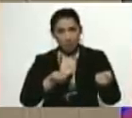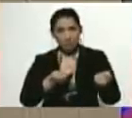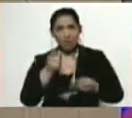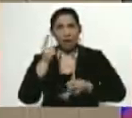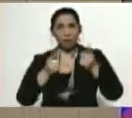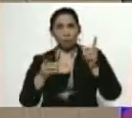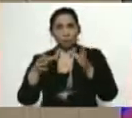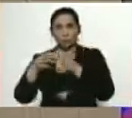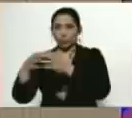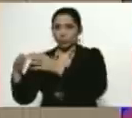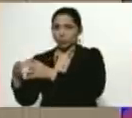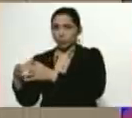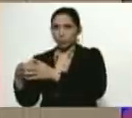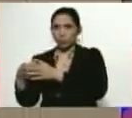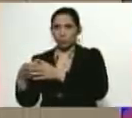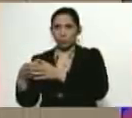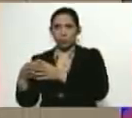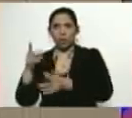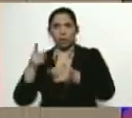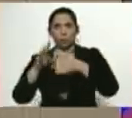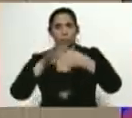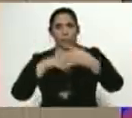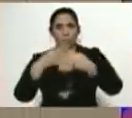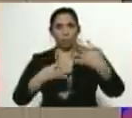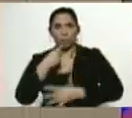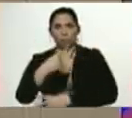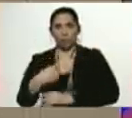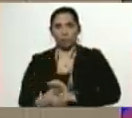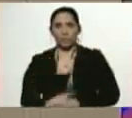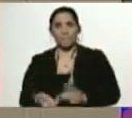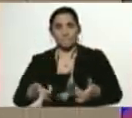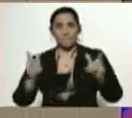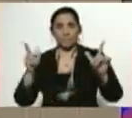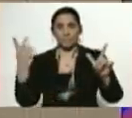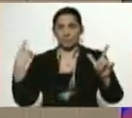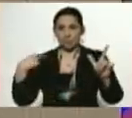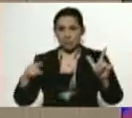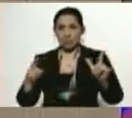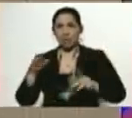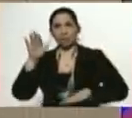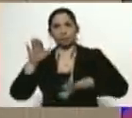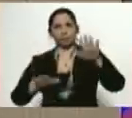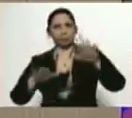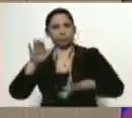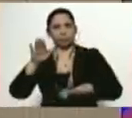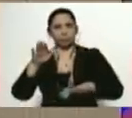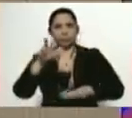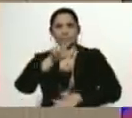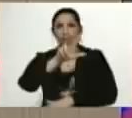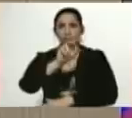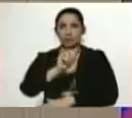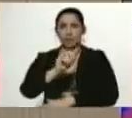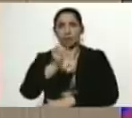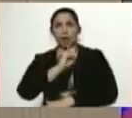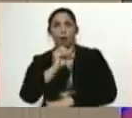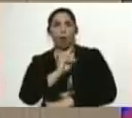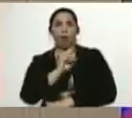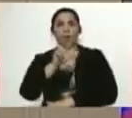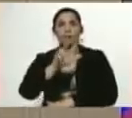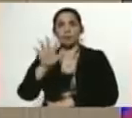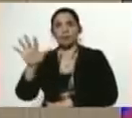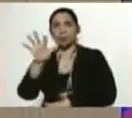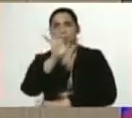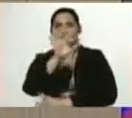activados, con algunos horarios establecidos, que nos permite tener aproximadamente entre el 30 y el